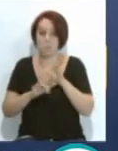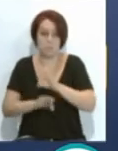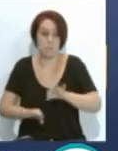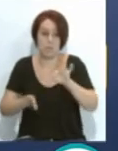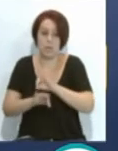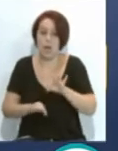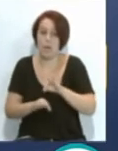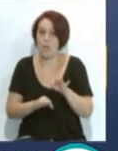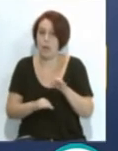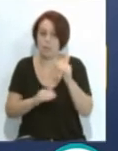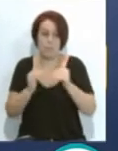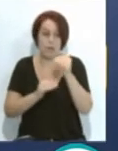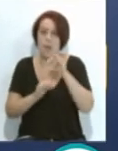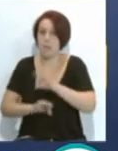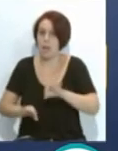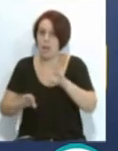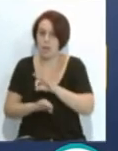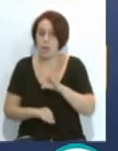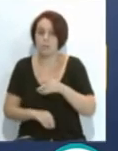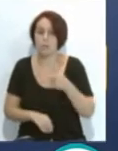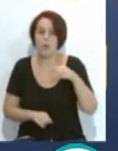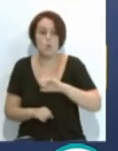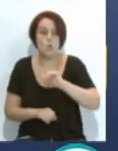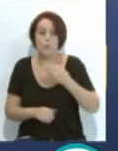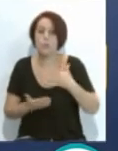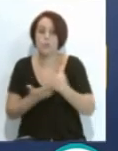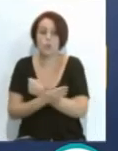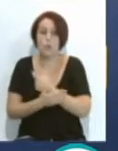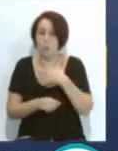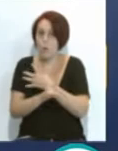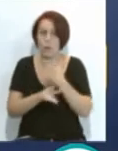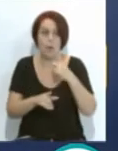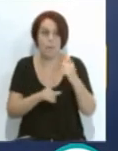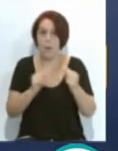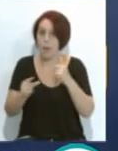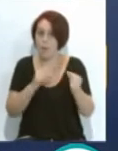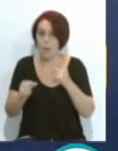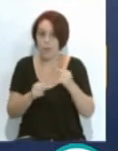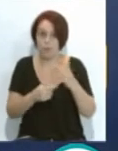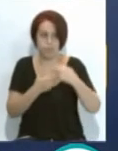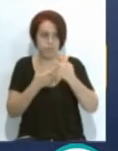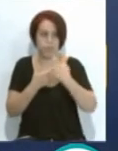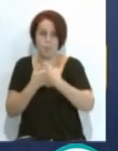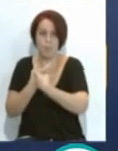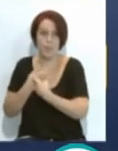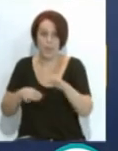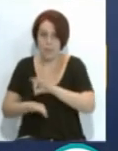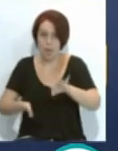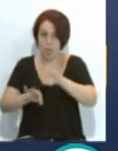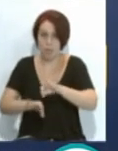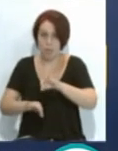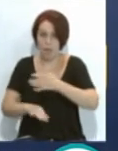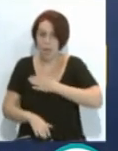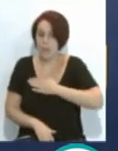me comenta lo más difícil, todos los clubes sacando jugadores, ningún club incorporando jugadores. A